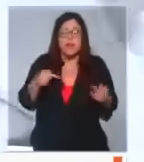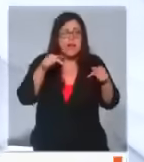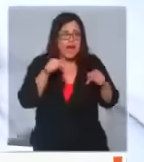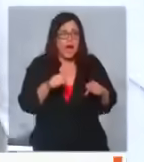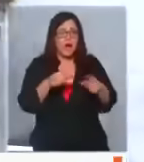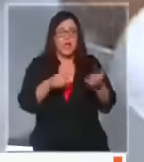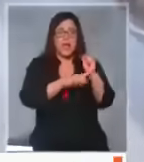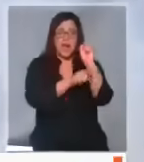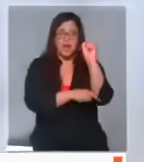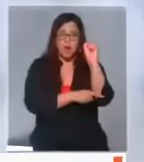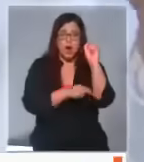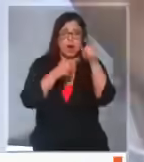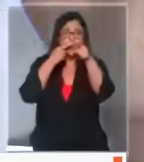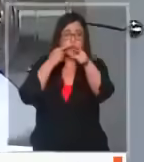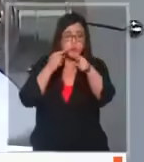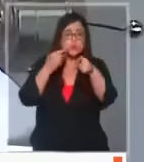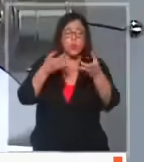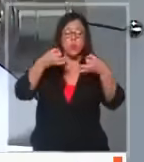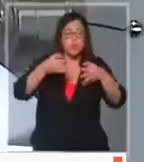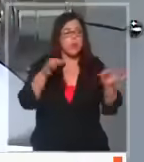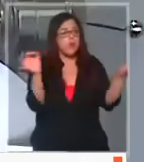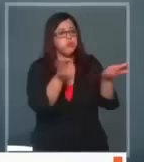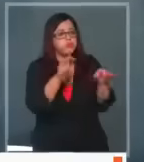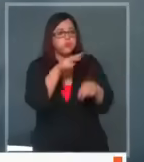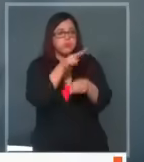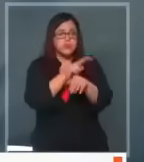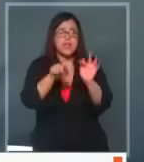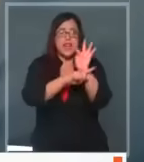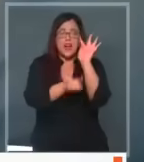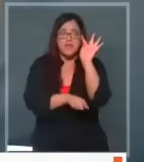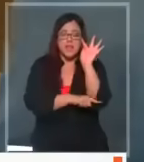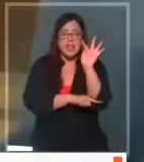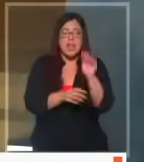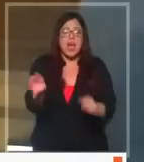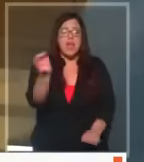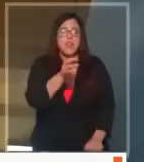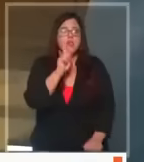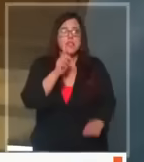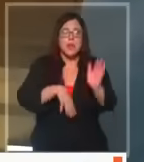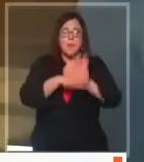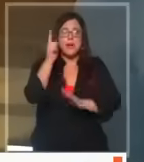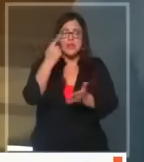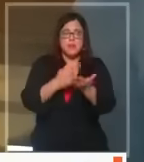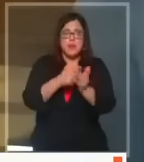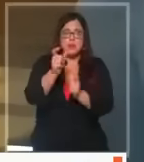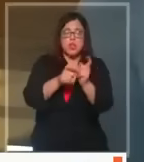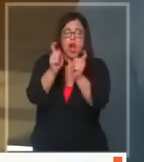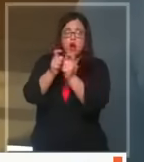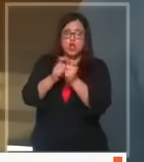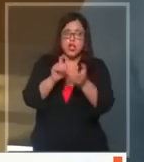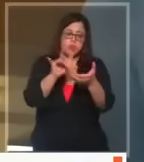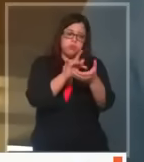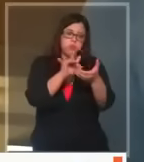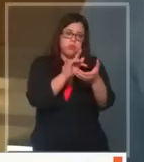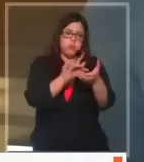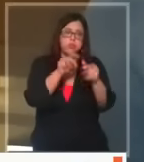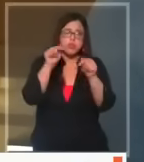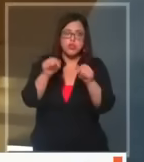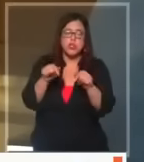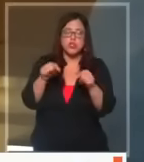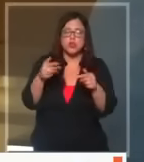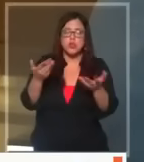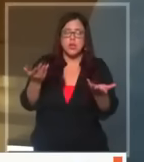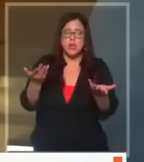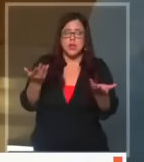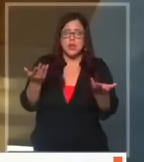mismo abogado Luis Hermosilla que en su declaración como testigo en fiscalía contó que tiene más de 1000 contactos en su teléfono y el caso ya proyecta lo que